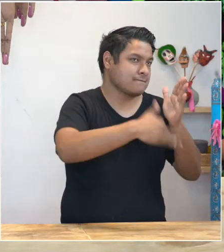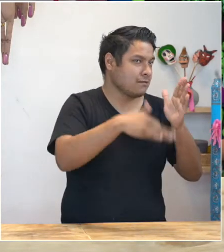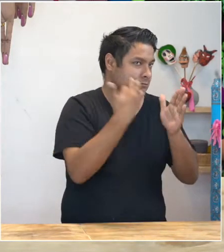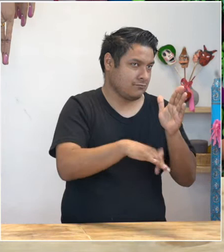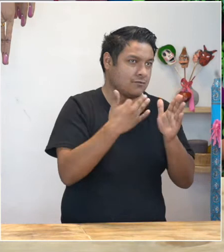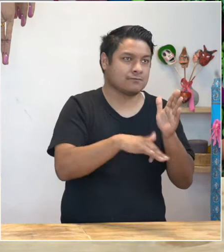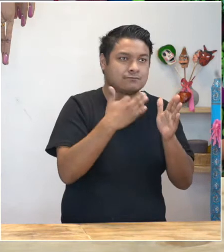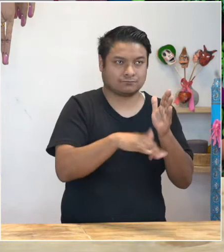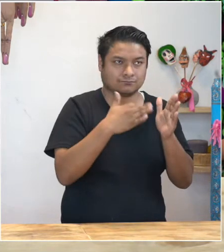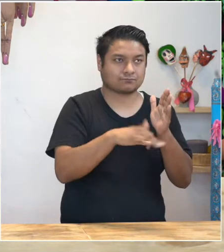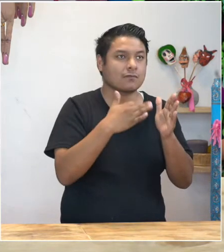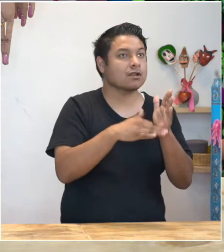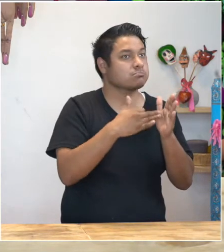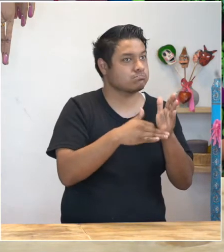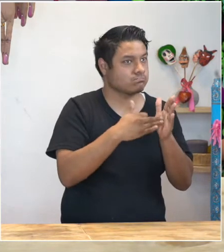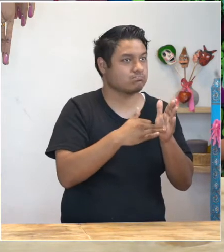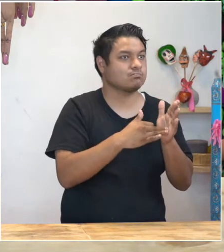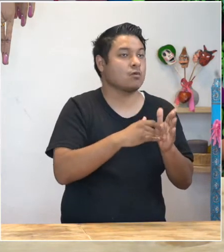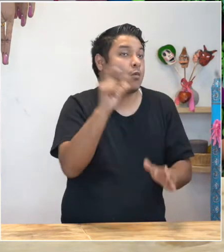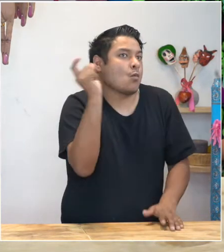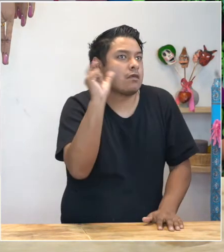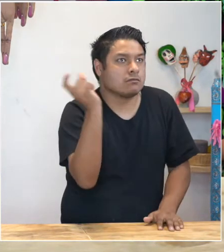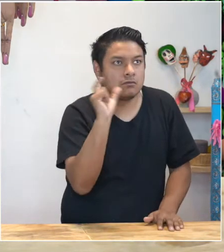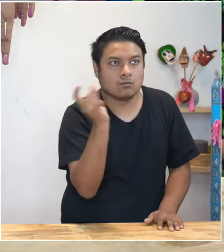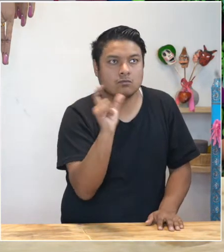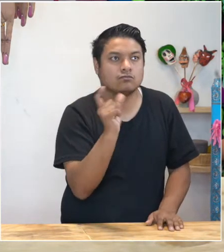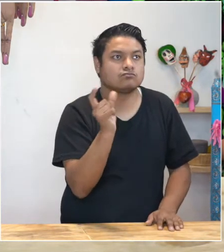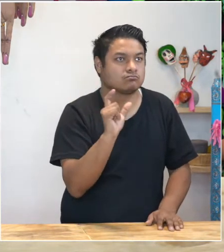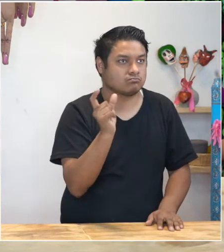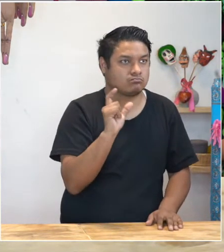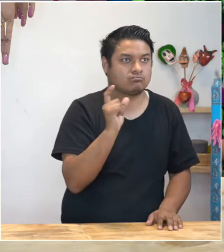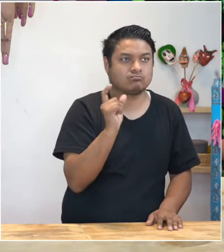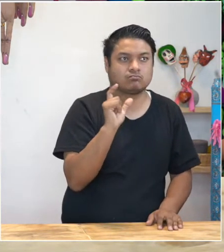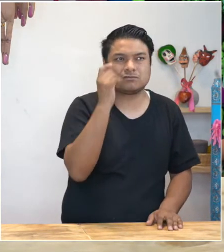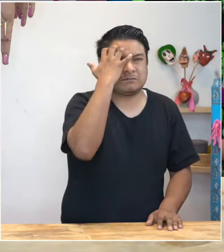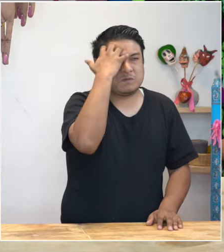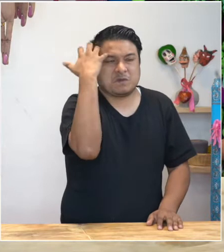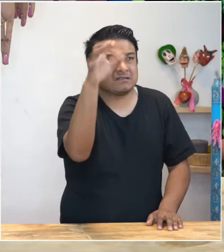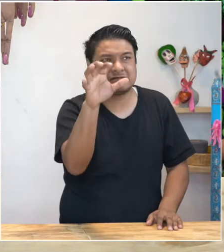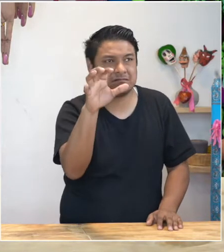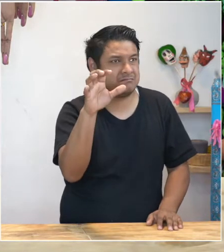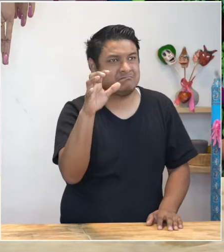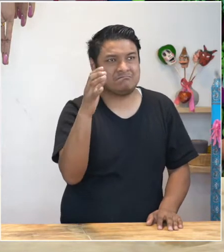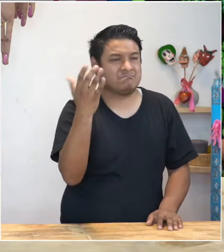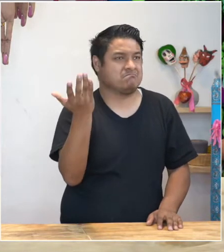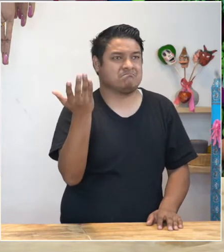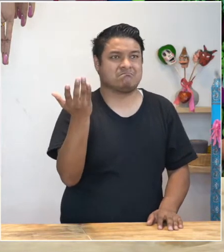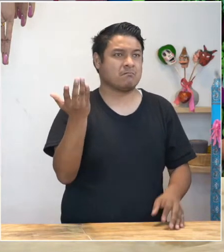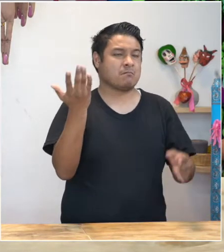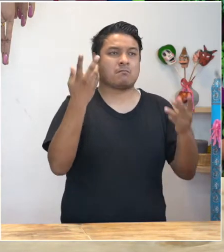que tenemos hace que la brecha y el acercamiento con ellos sea cada